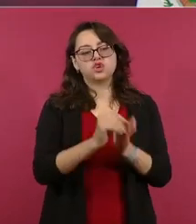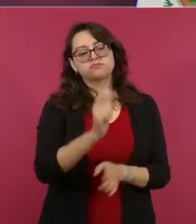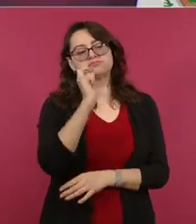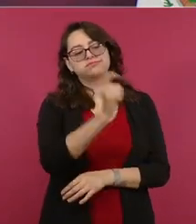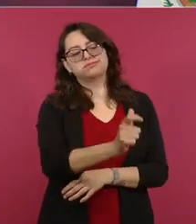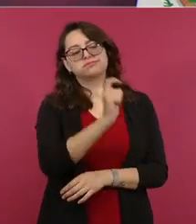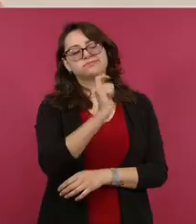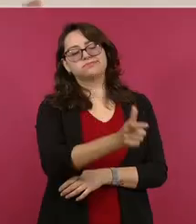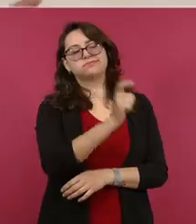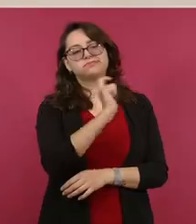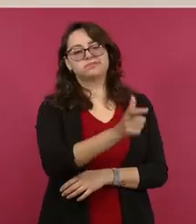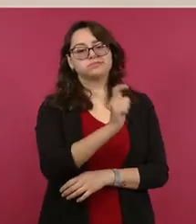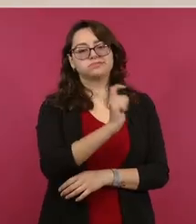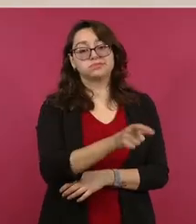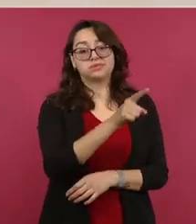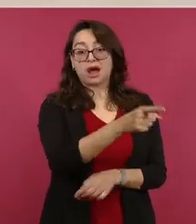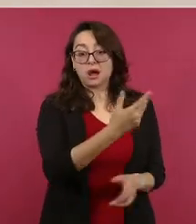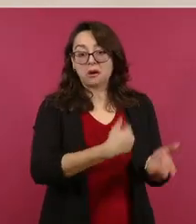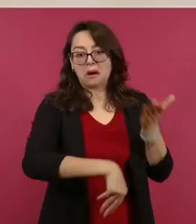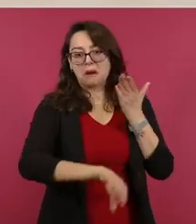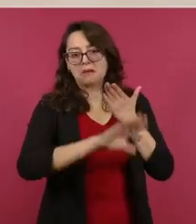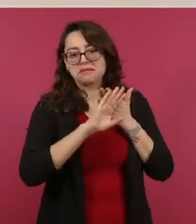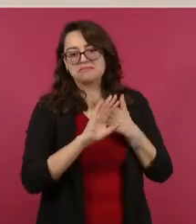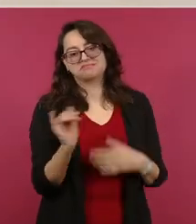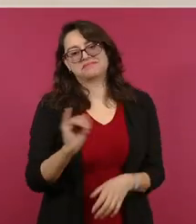tenemos el control